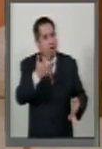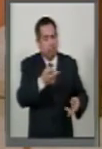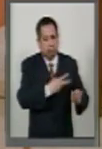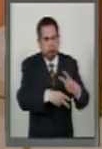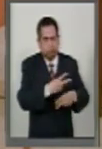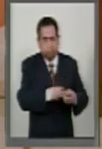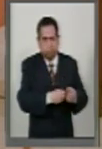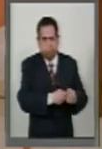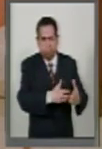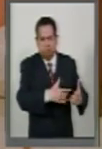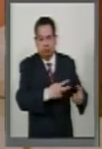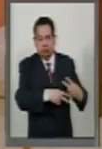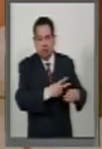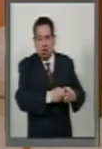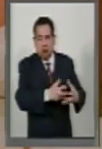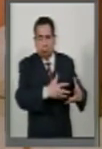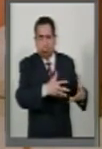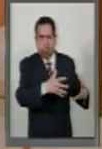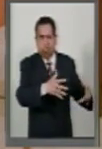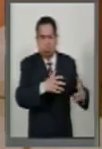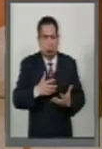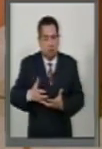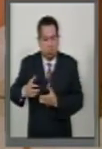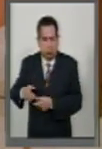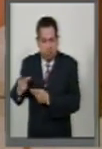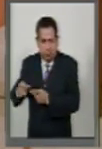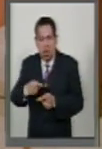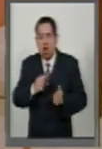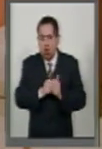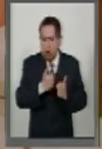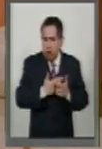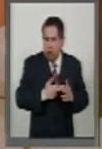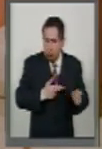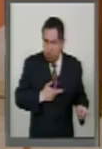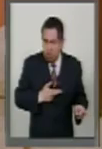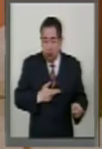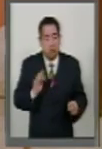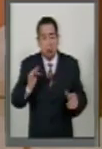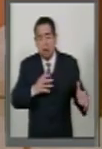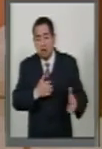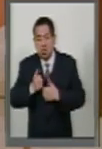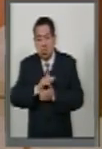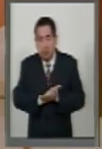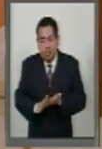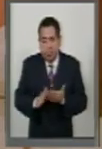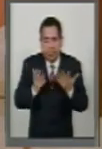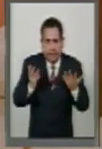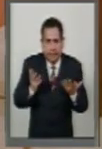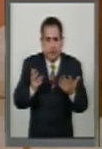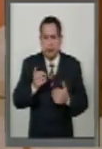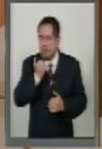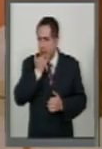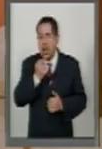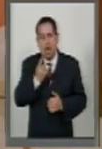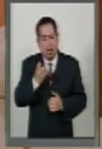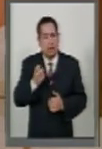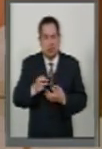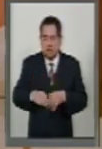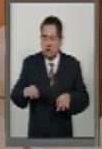sostenibilidad de la población ni la rentabilidad de sus pesquerías, garantizando así